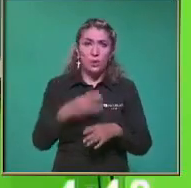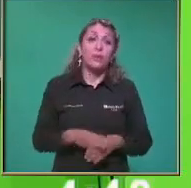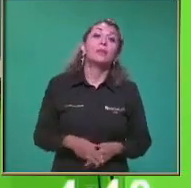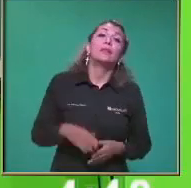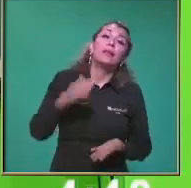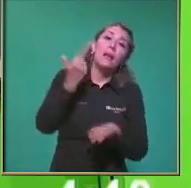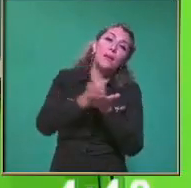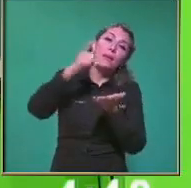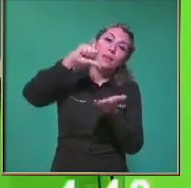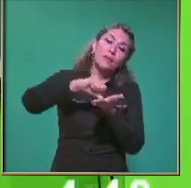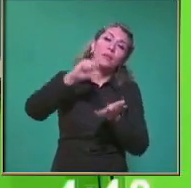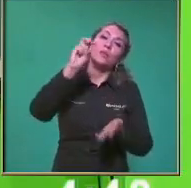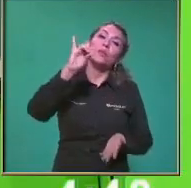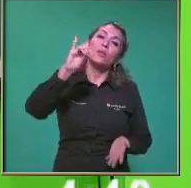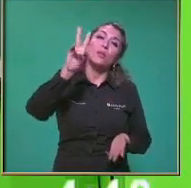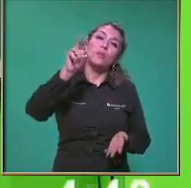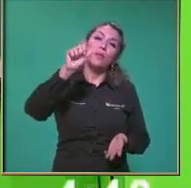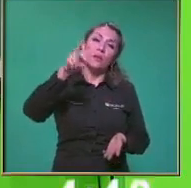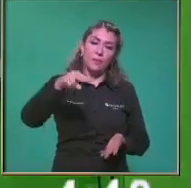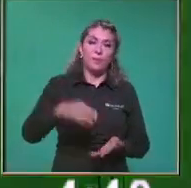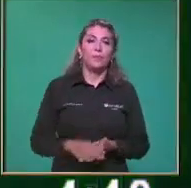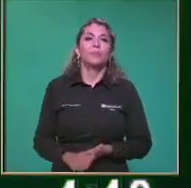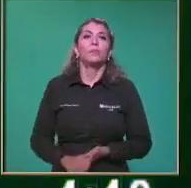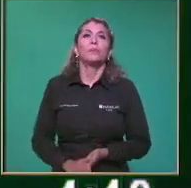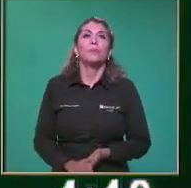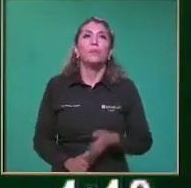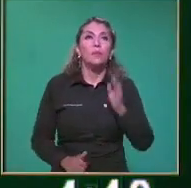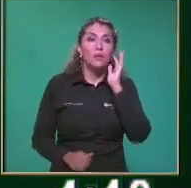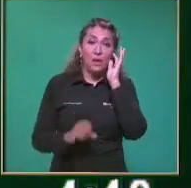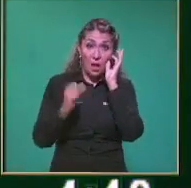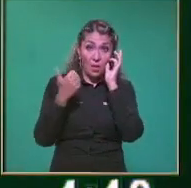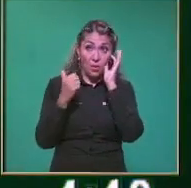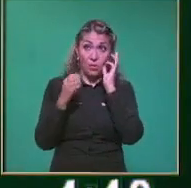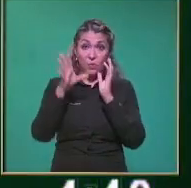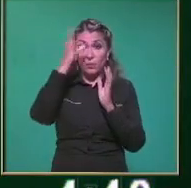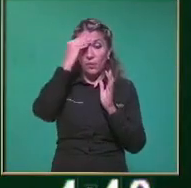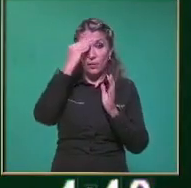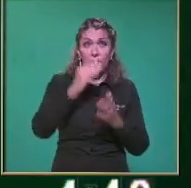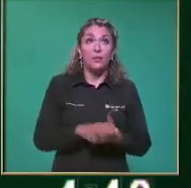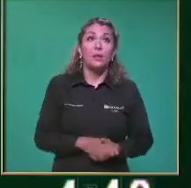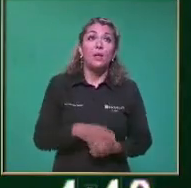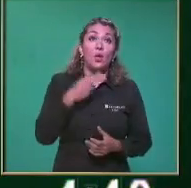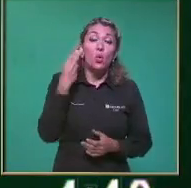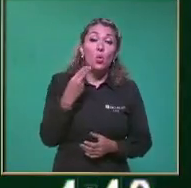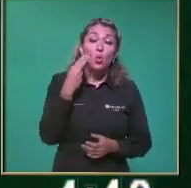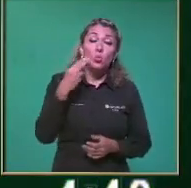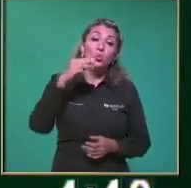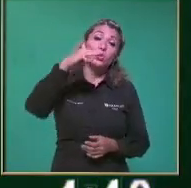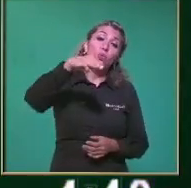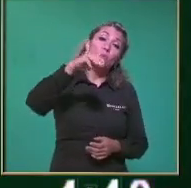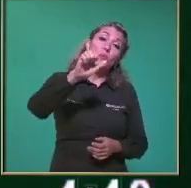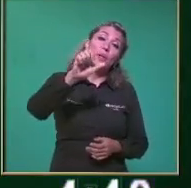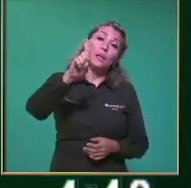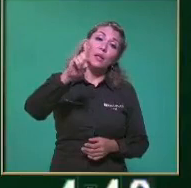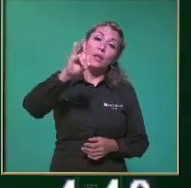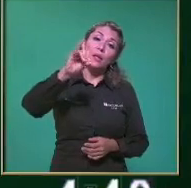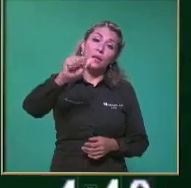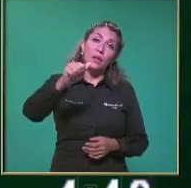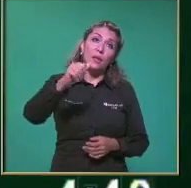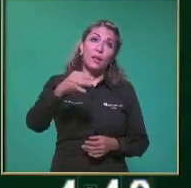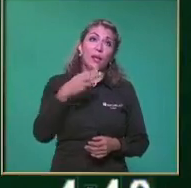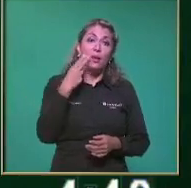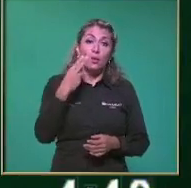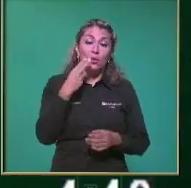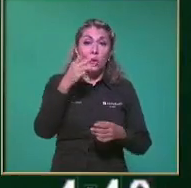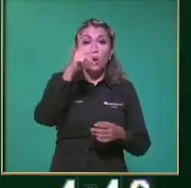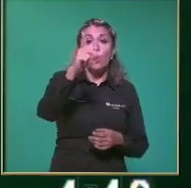Iván. Muy bien, último aprendizaje esperado. Uso de la media, que es el promedio, la mediana